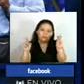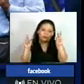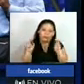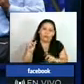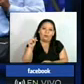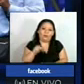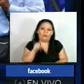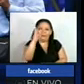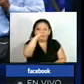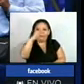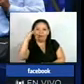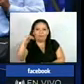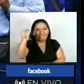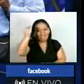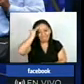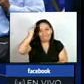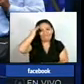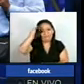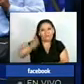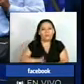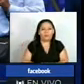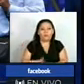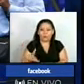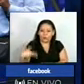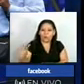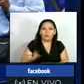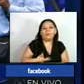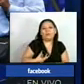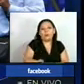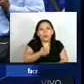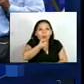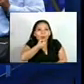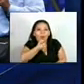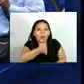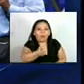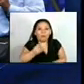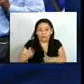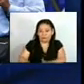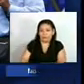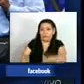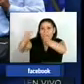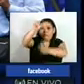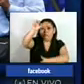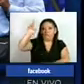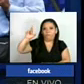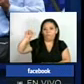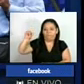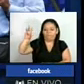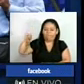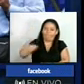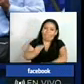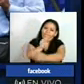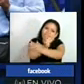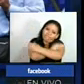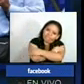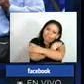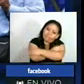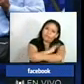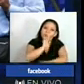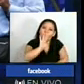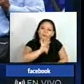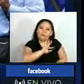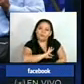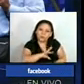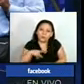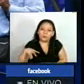viviendo como país. Como periodistas y como Red Salvadoreña de Medios le mandamos pues un abrazo a sus familiares y a